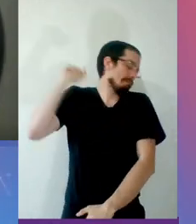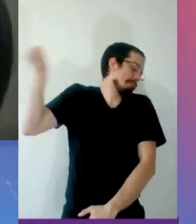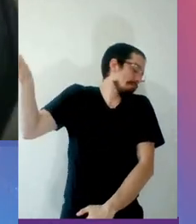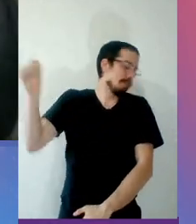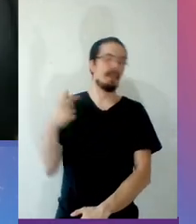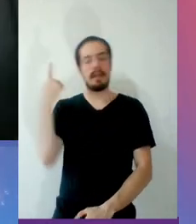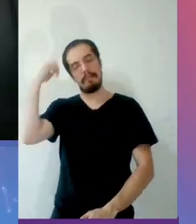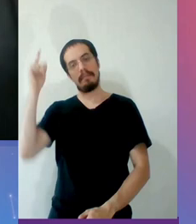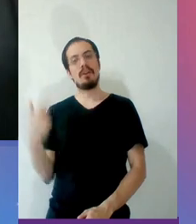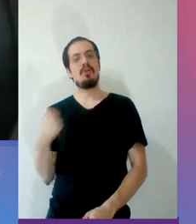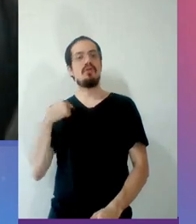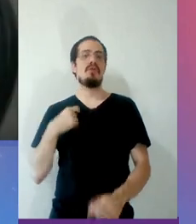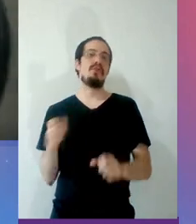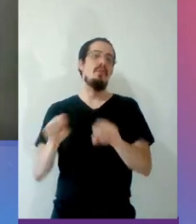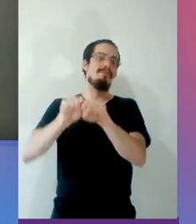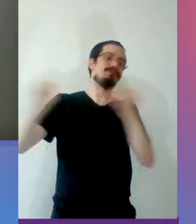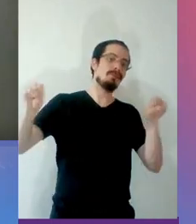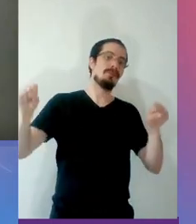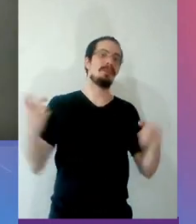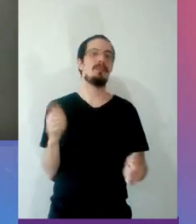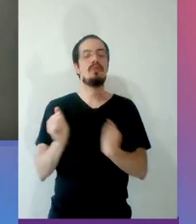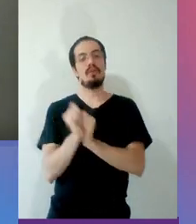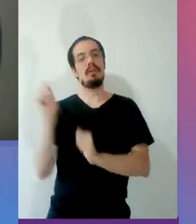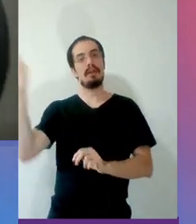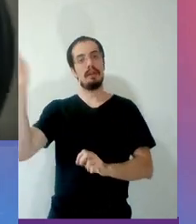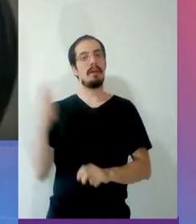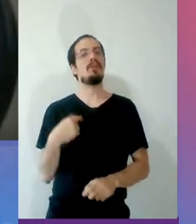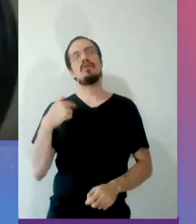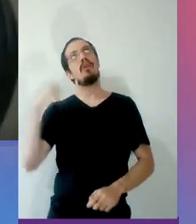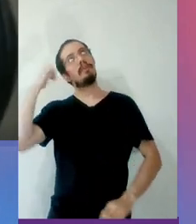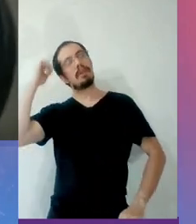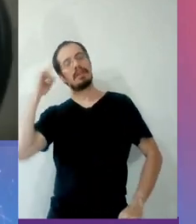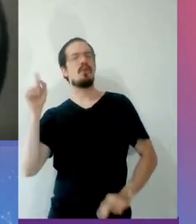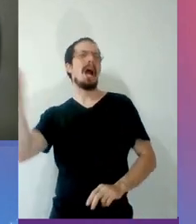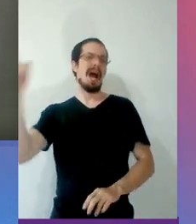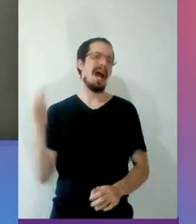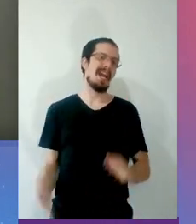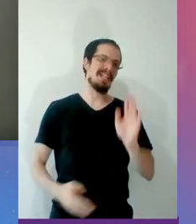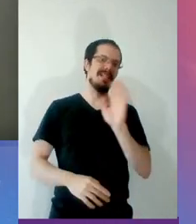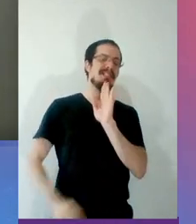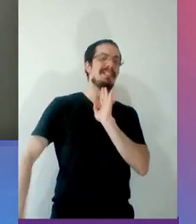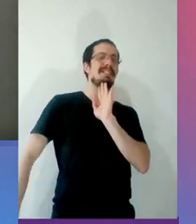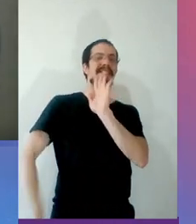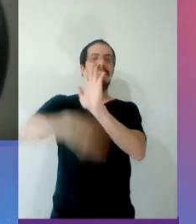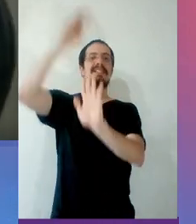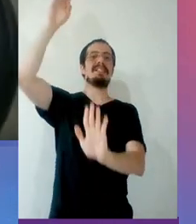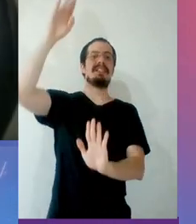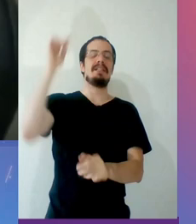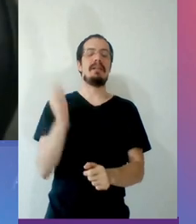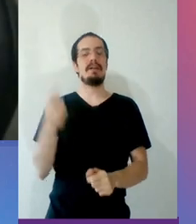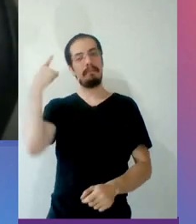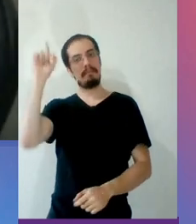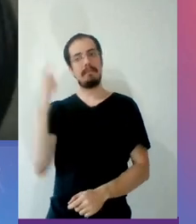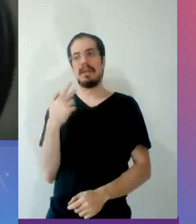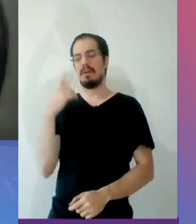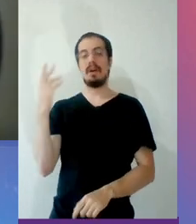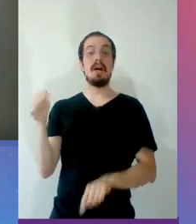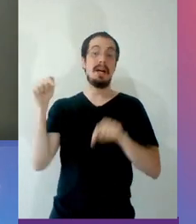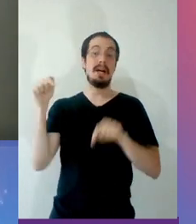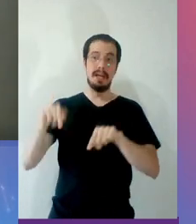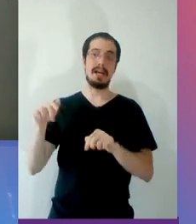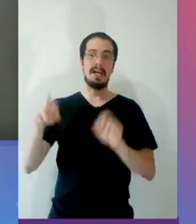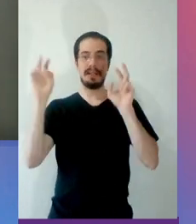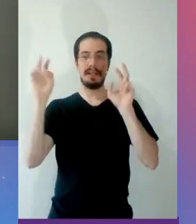Creo que han surgido liderazgos estupendos en Chile Crece Contigo, pero estaba contemplado desde un comienzo, justamente, que